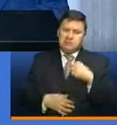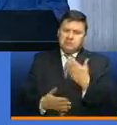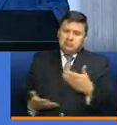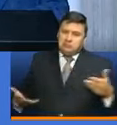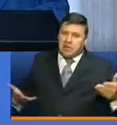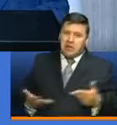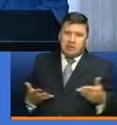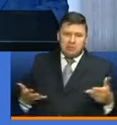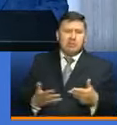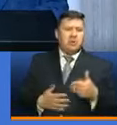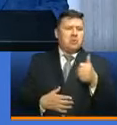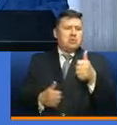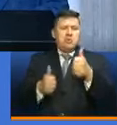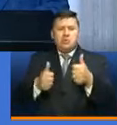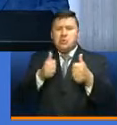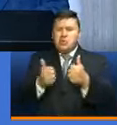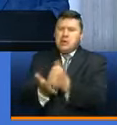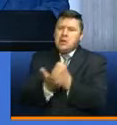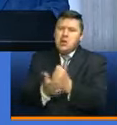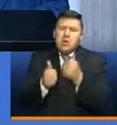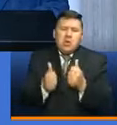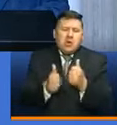ayuda muchísimo